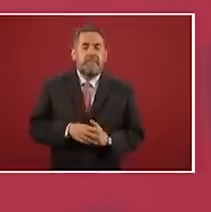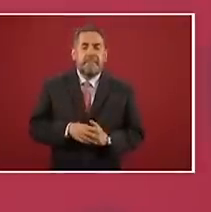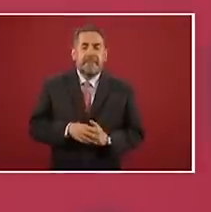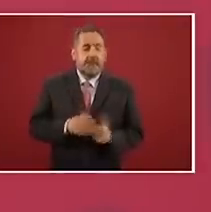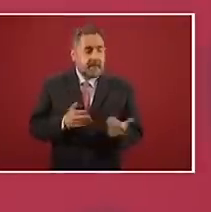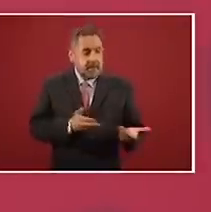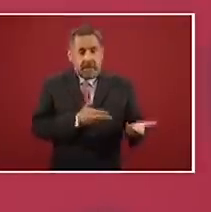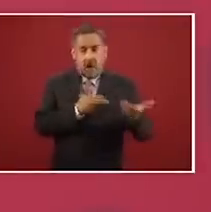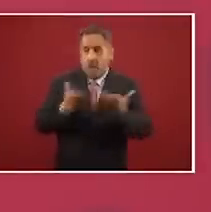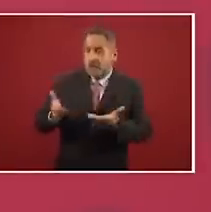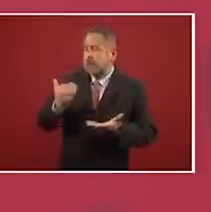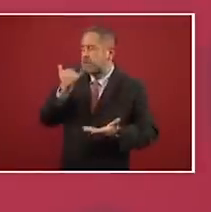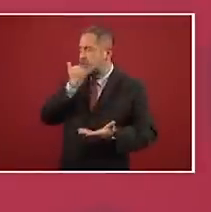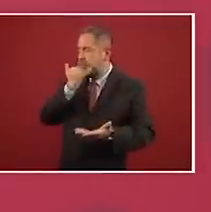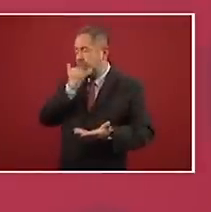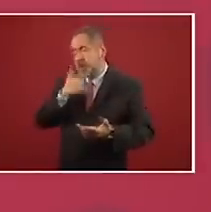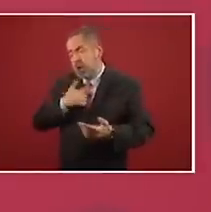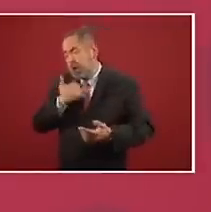ofrezca una disculpa,